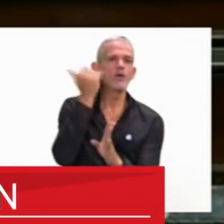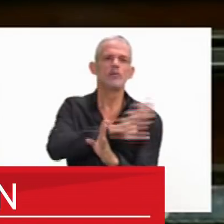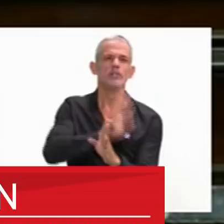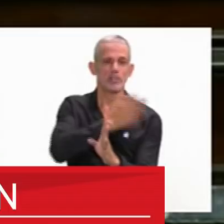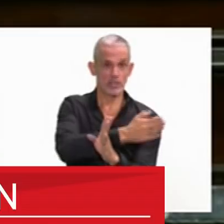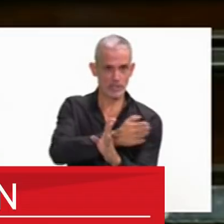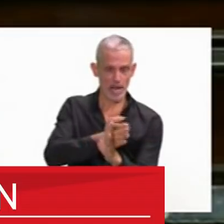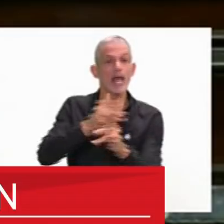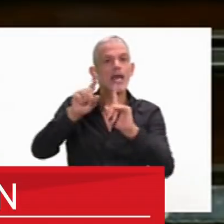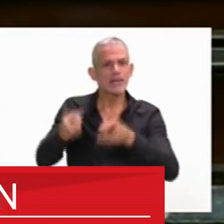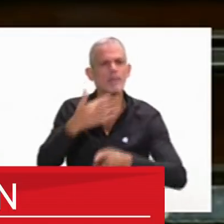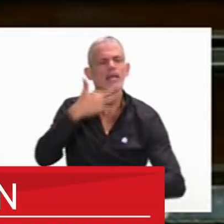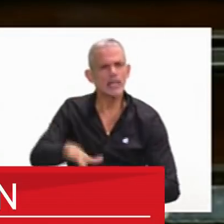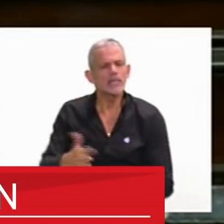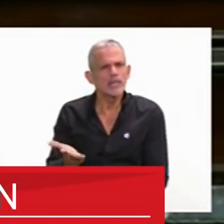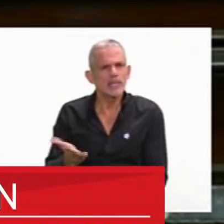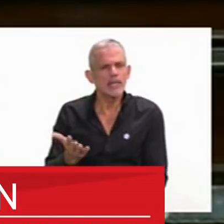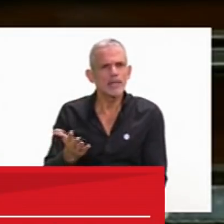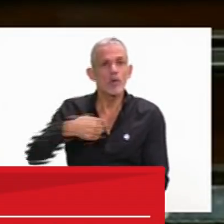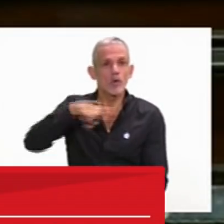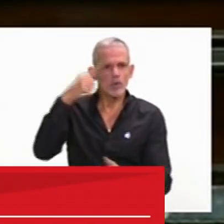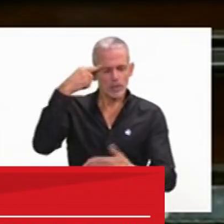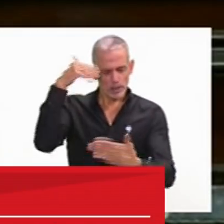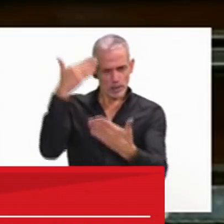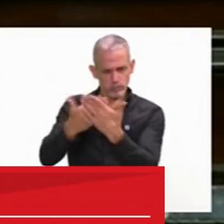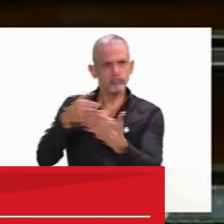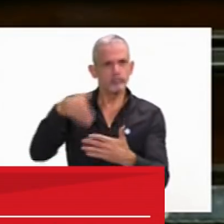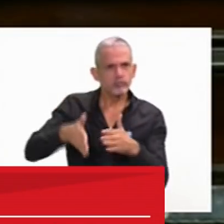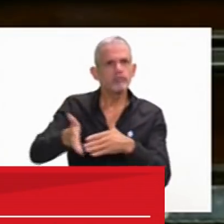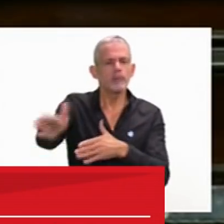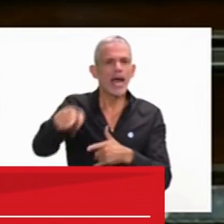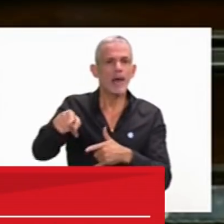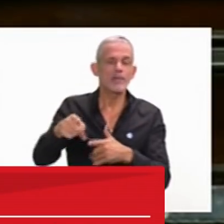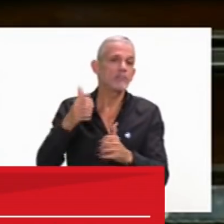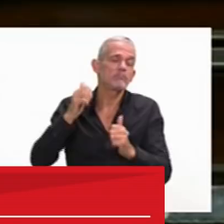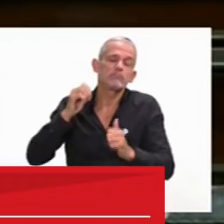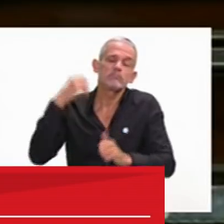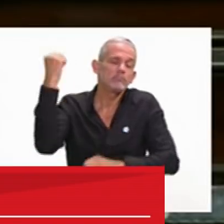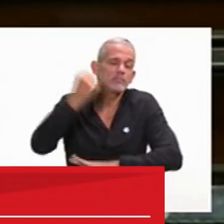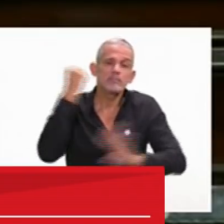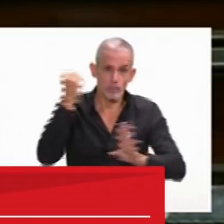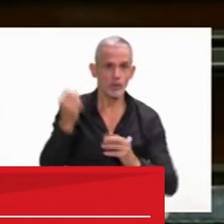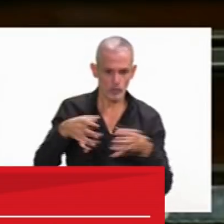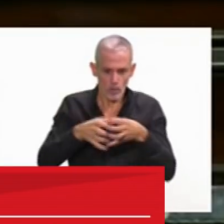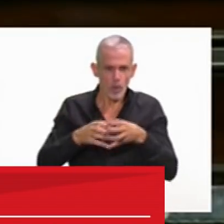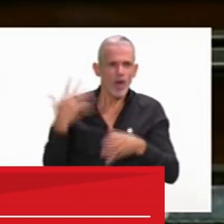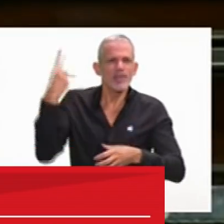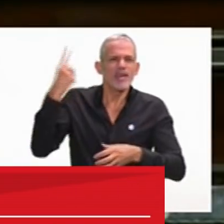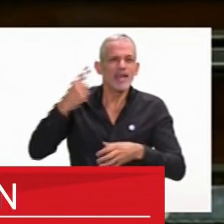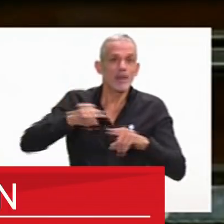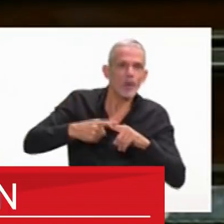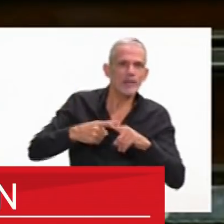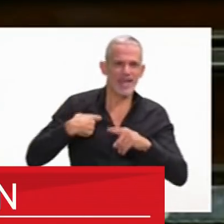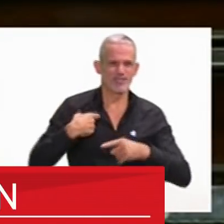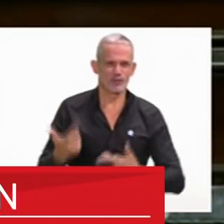entendiendo al mismo tiempo que nos enfrentamos a un desafío histórico como dirigencia política y social,